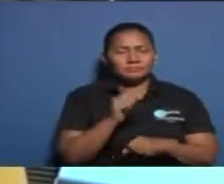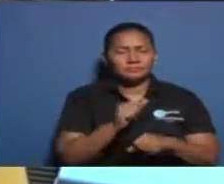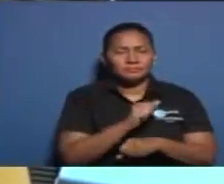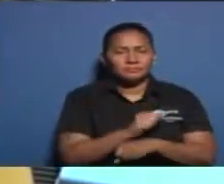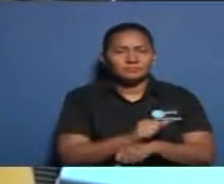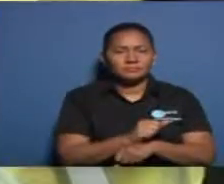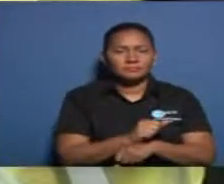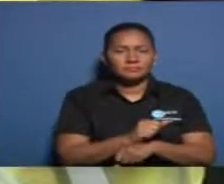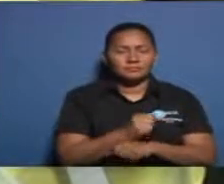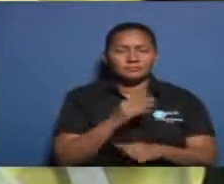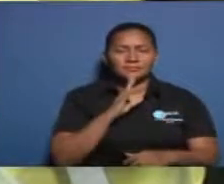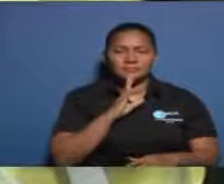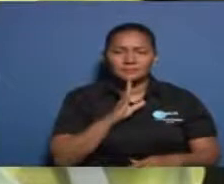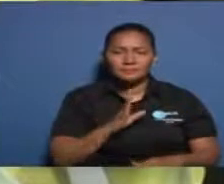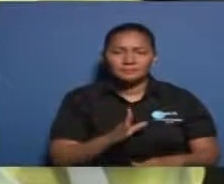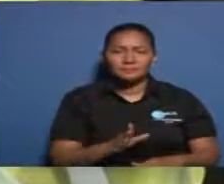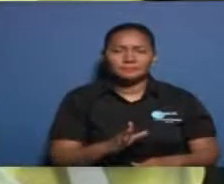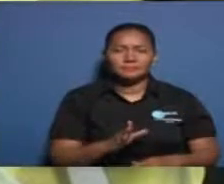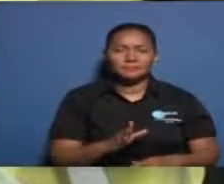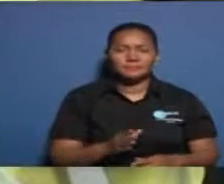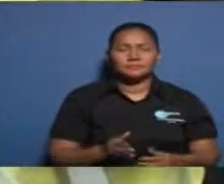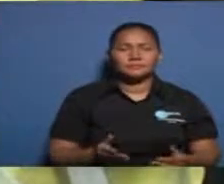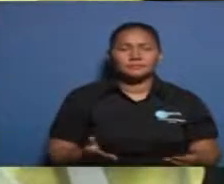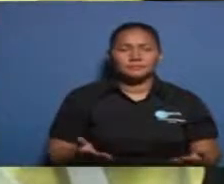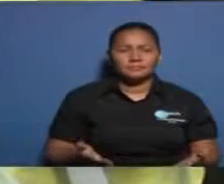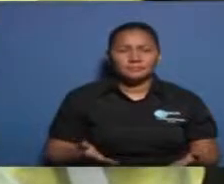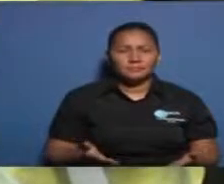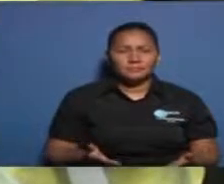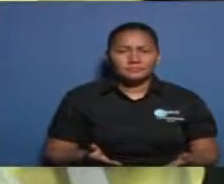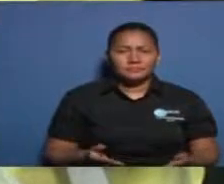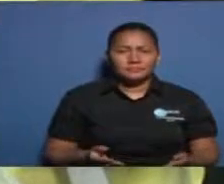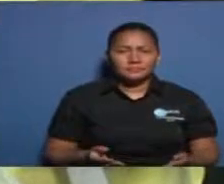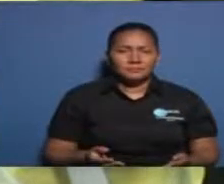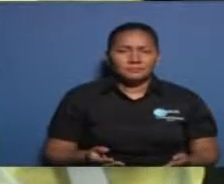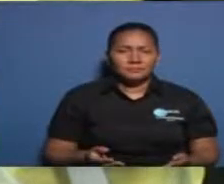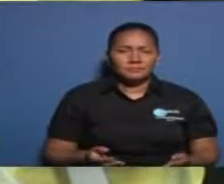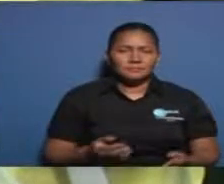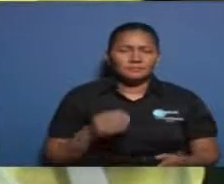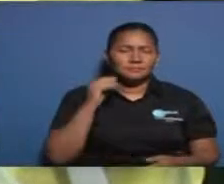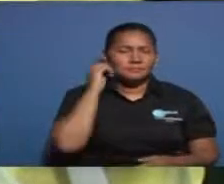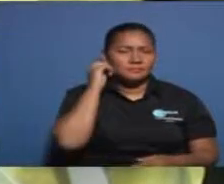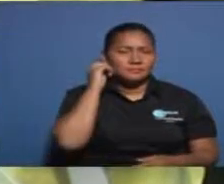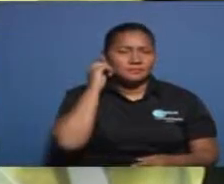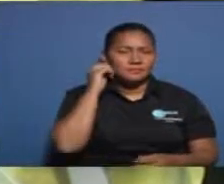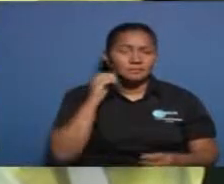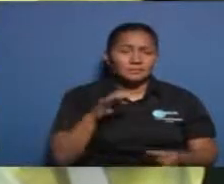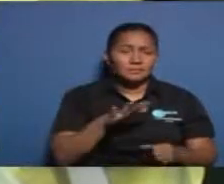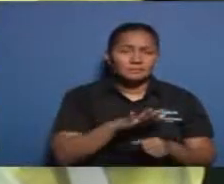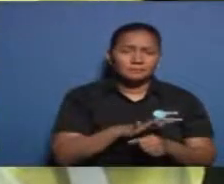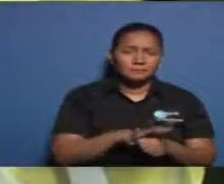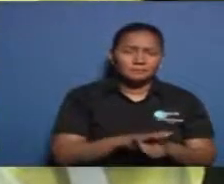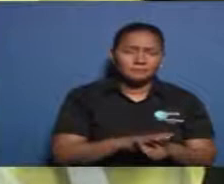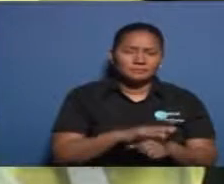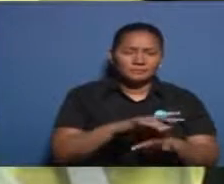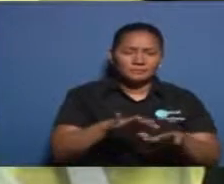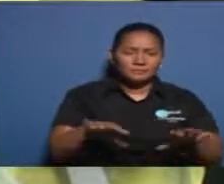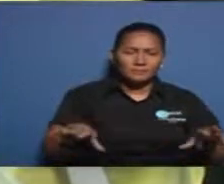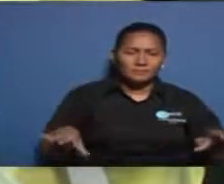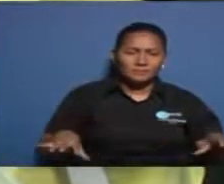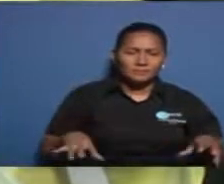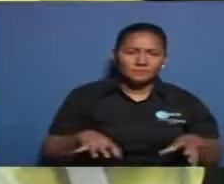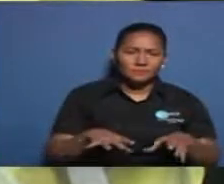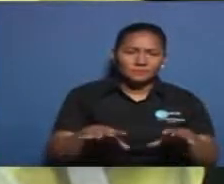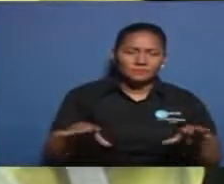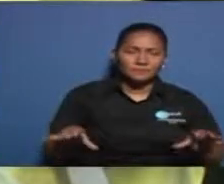parecer la mujer no haya ocupado los espacios porque sé que el hombre tiene más poder